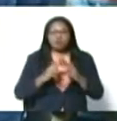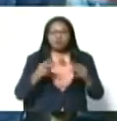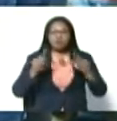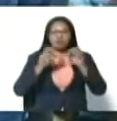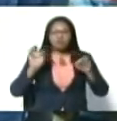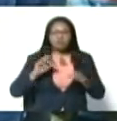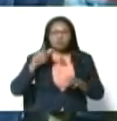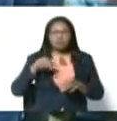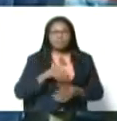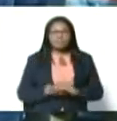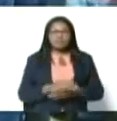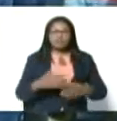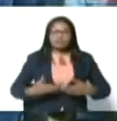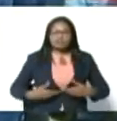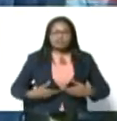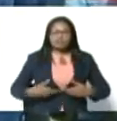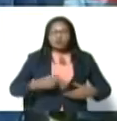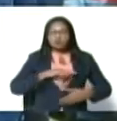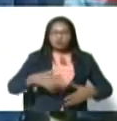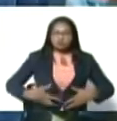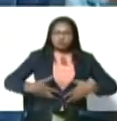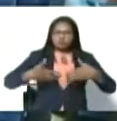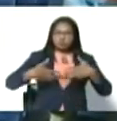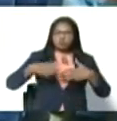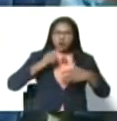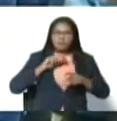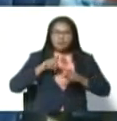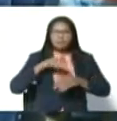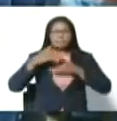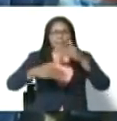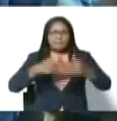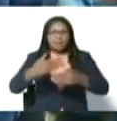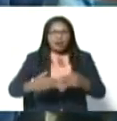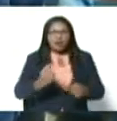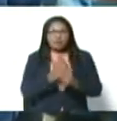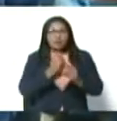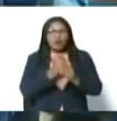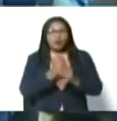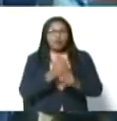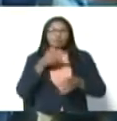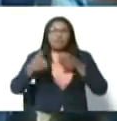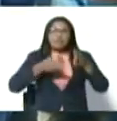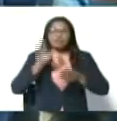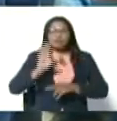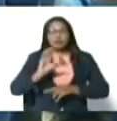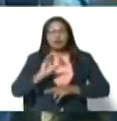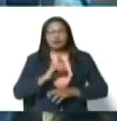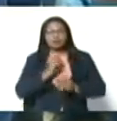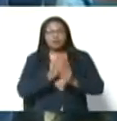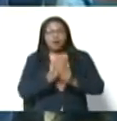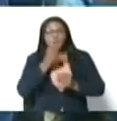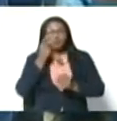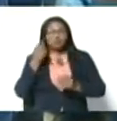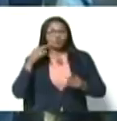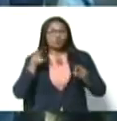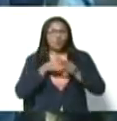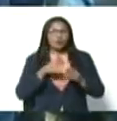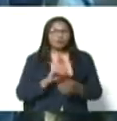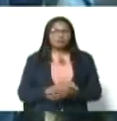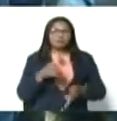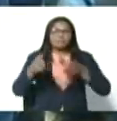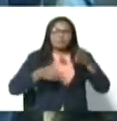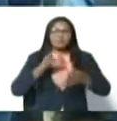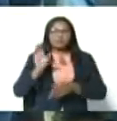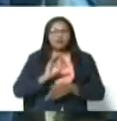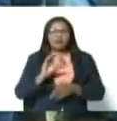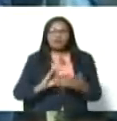las ganas para salir adelante. Y gracias a ese compromiso de los trabajadores del Metro de Caracas y de sus trabajadoras, hoy el Metro de Caracas se